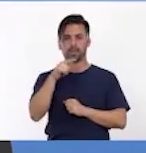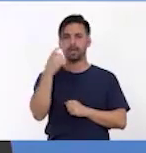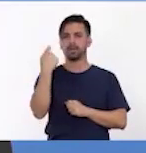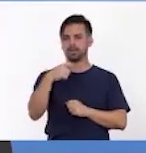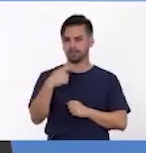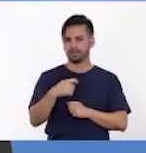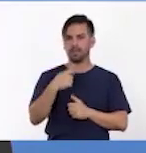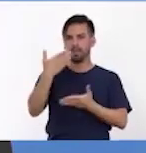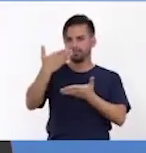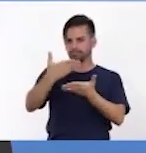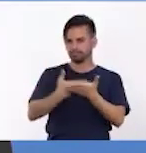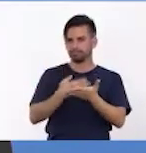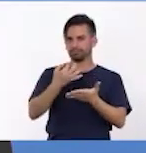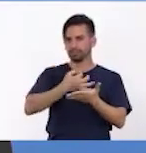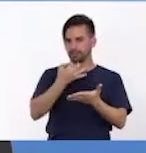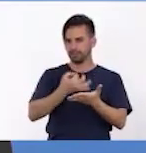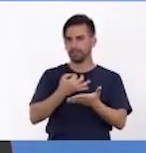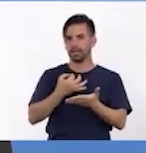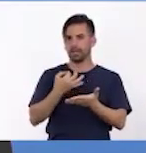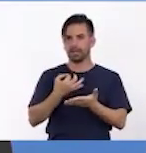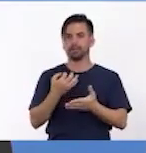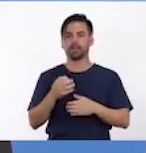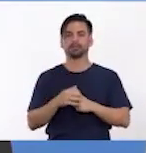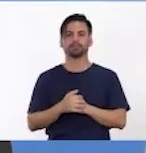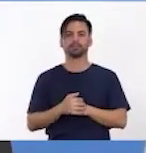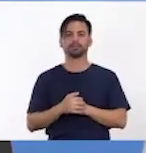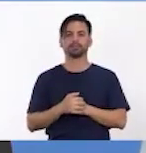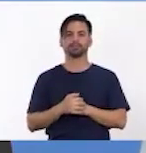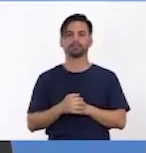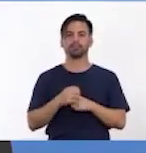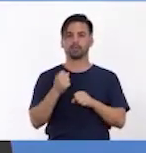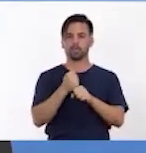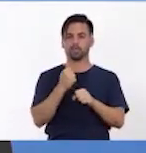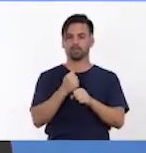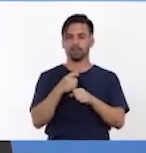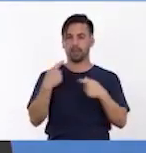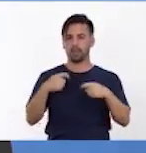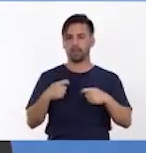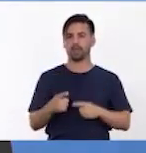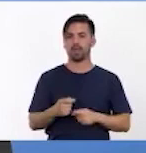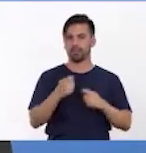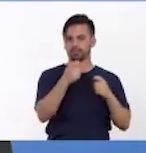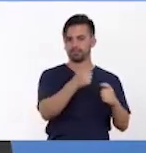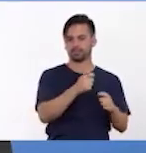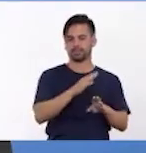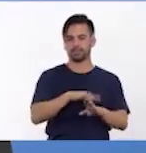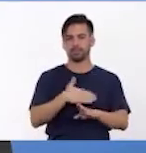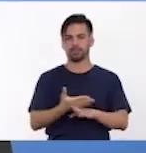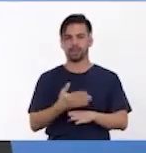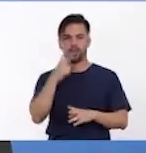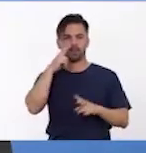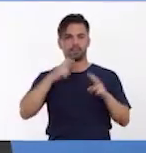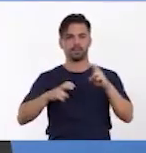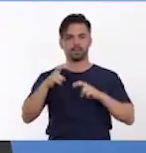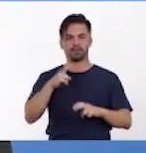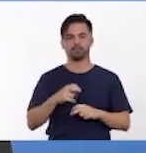hablando los trabajos prácticos integradores, que por supuesto ustedes van a investigar.